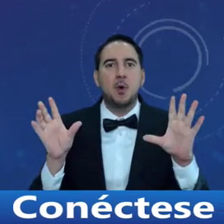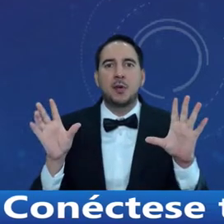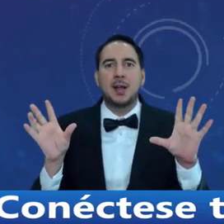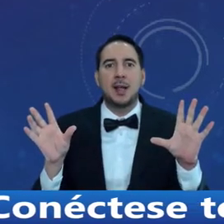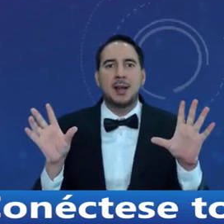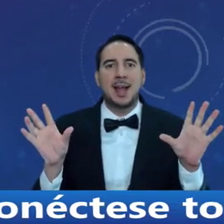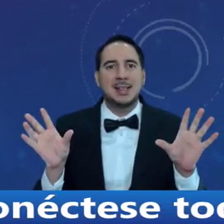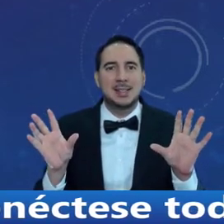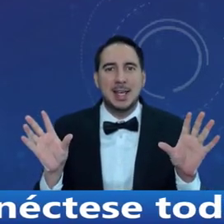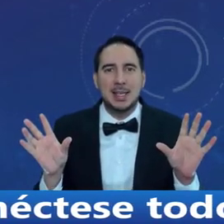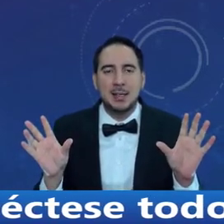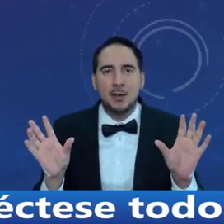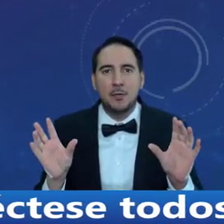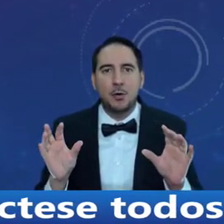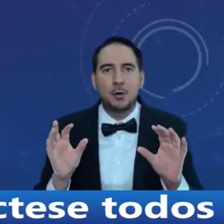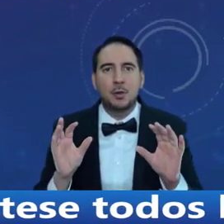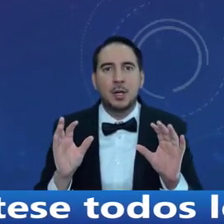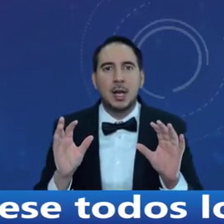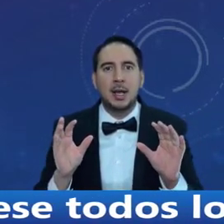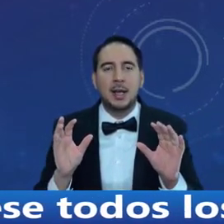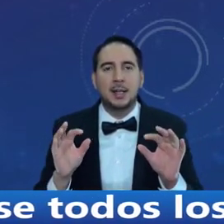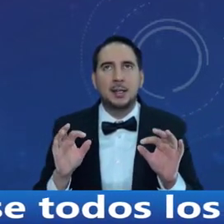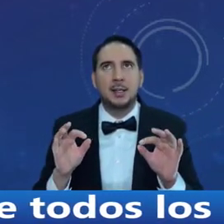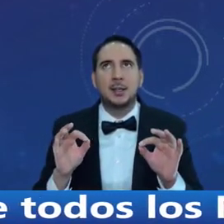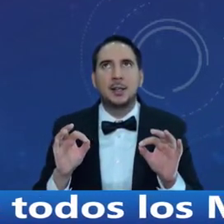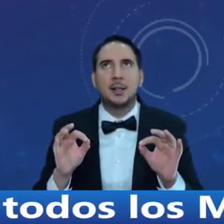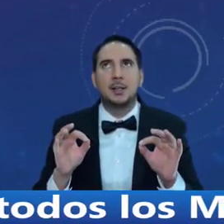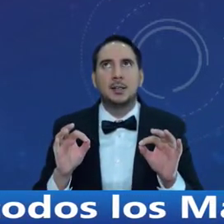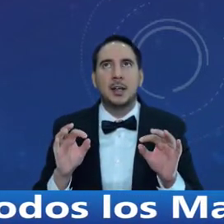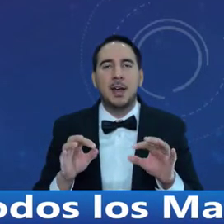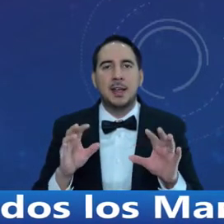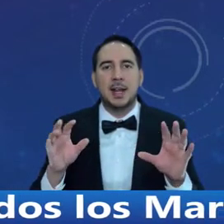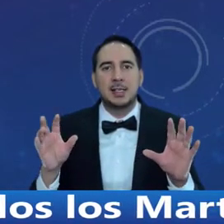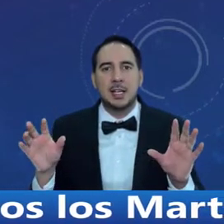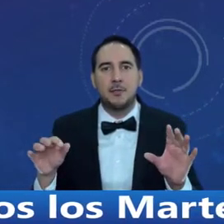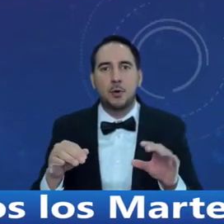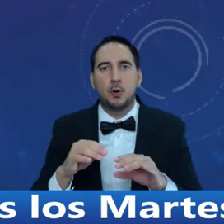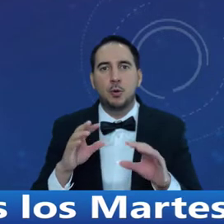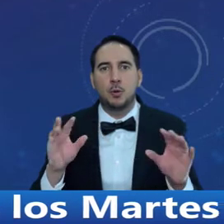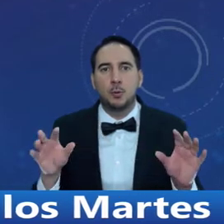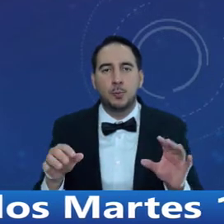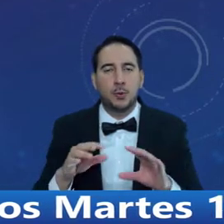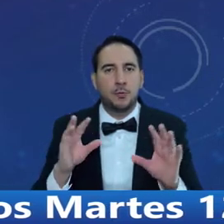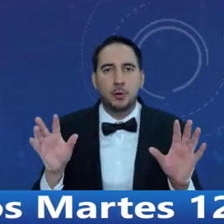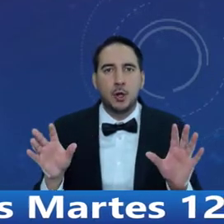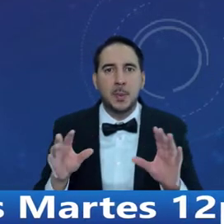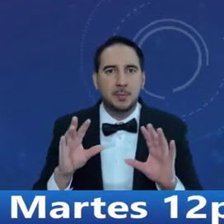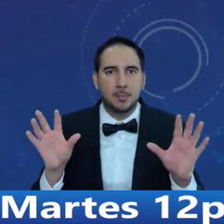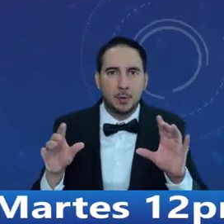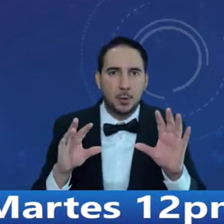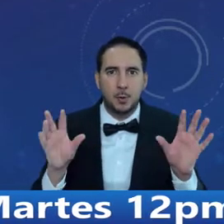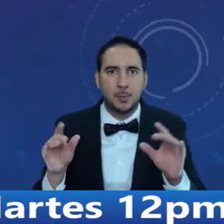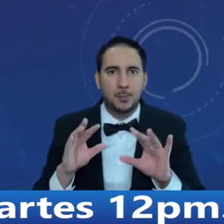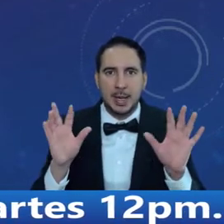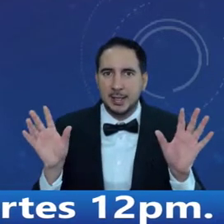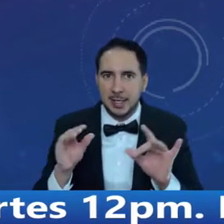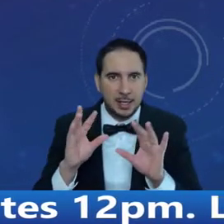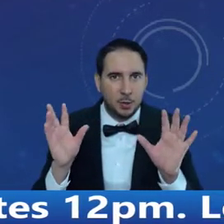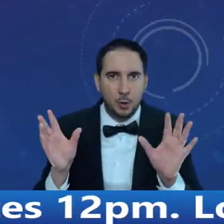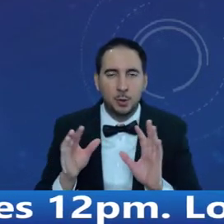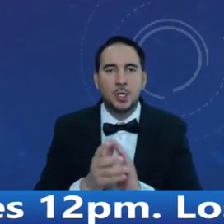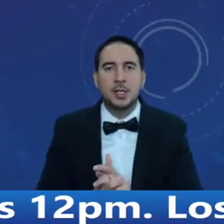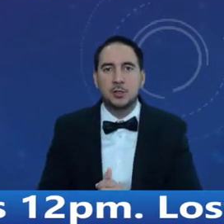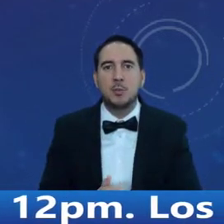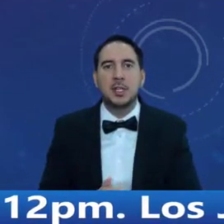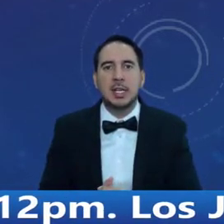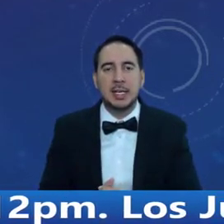llamaba como Real Estate for, Nevada Real Estate for Dummy. Como para gente